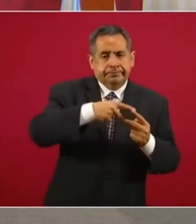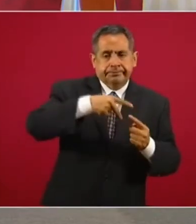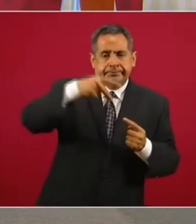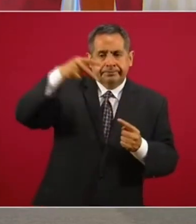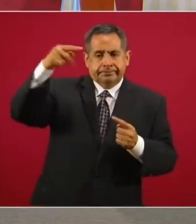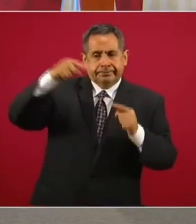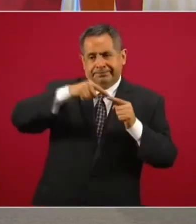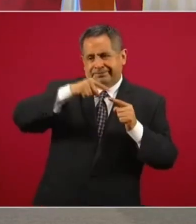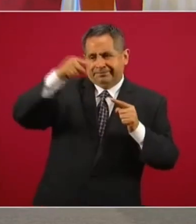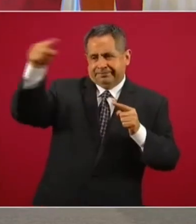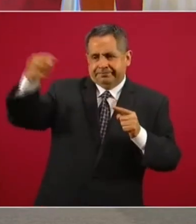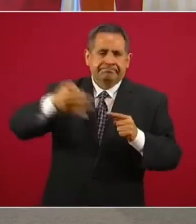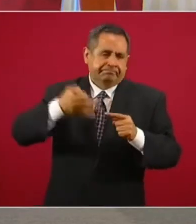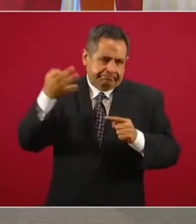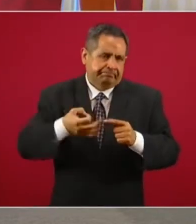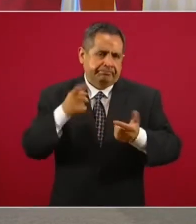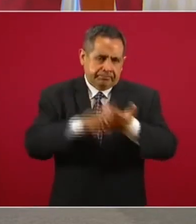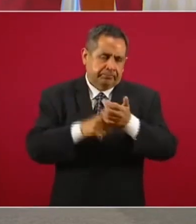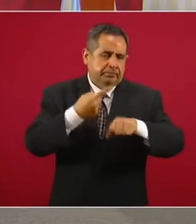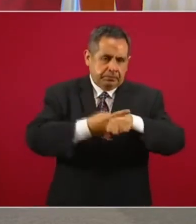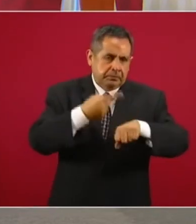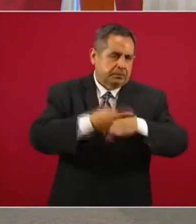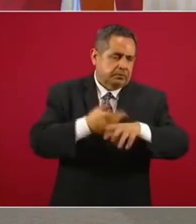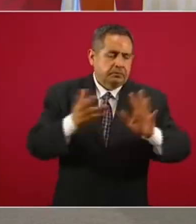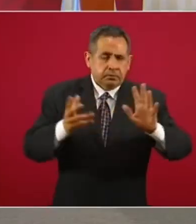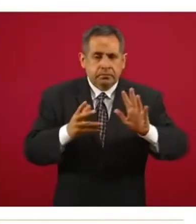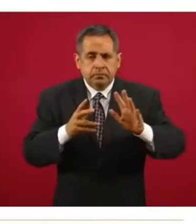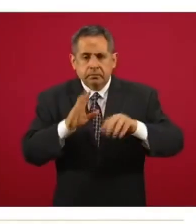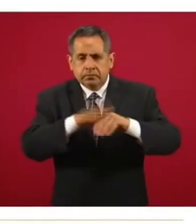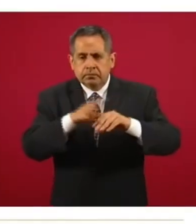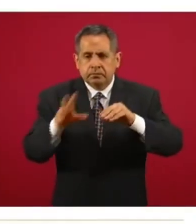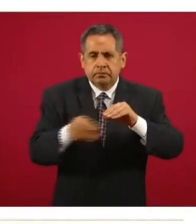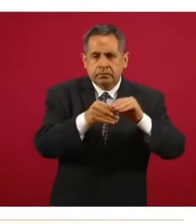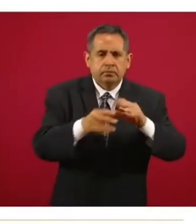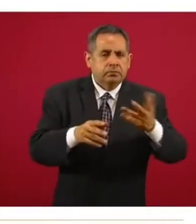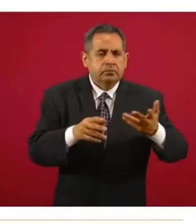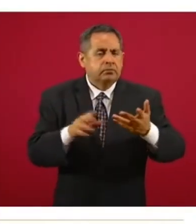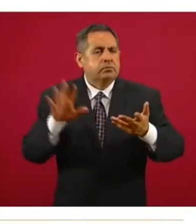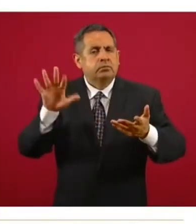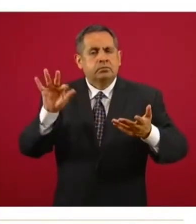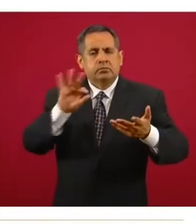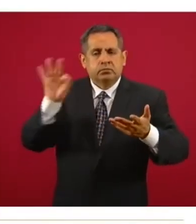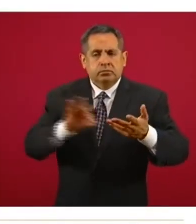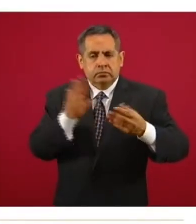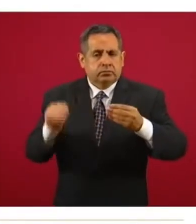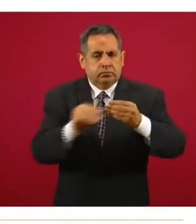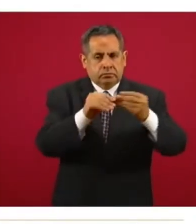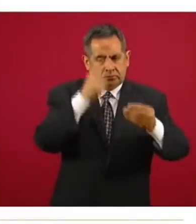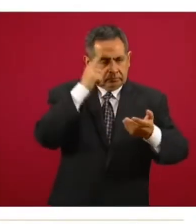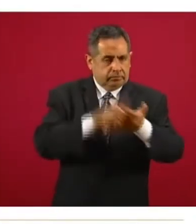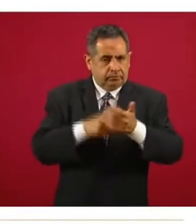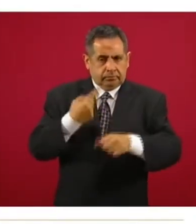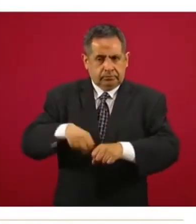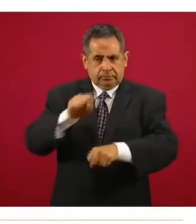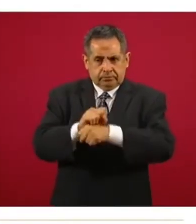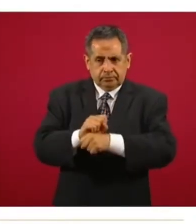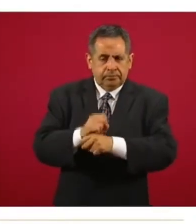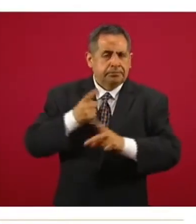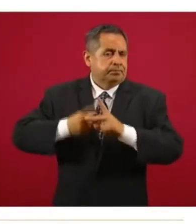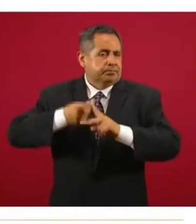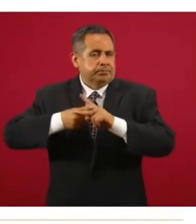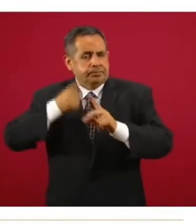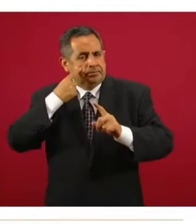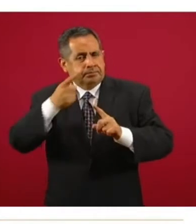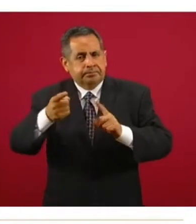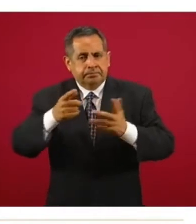casos confirmados y los que están por confirmarse, 40% de ellos para la semana vigente, se hace el